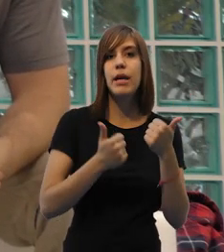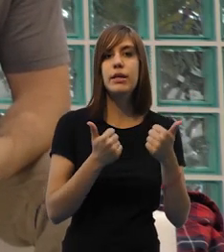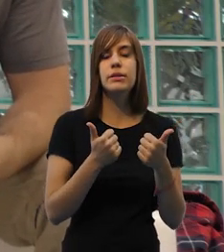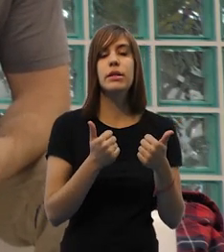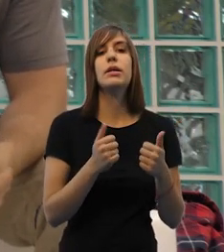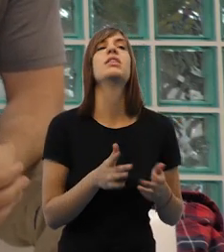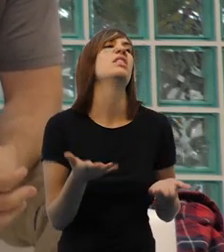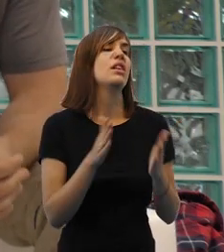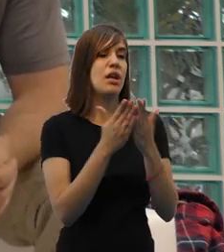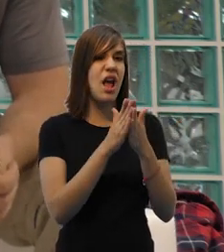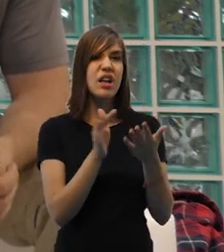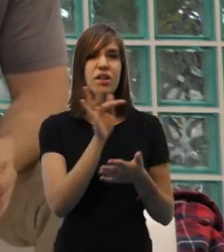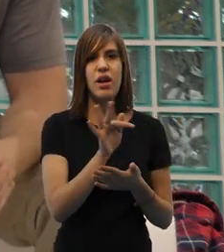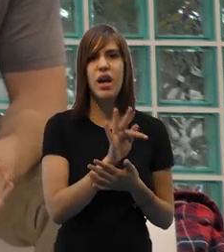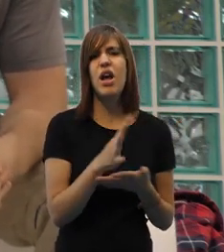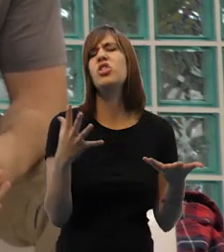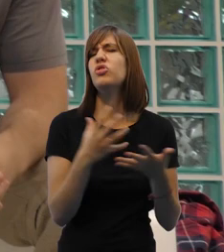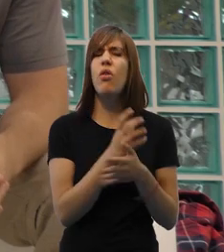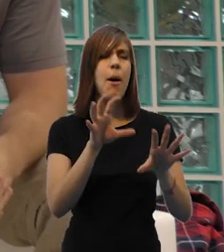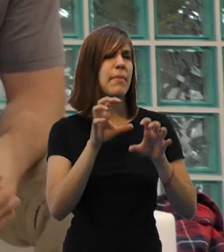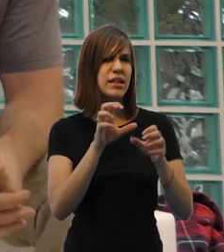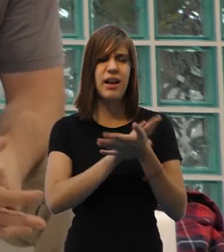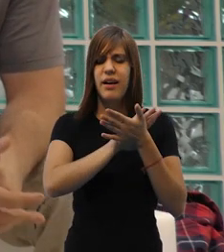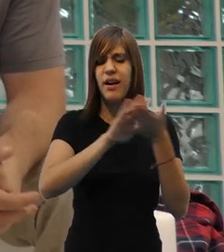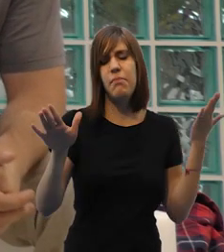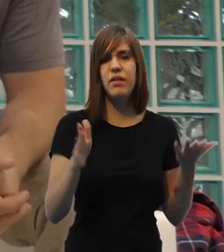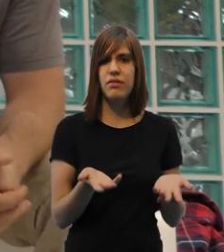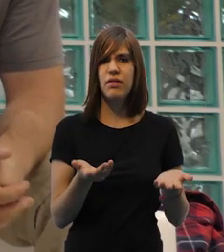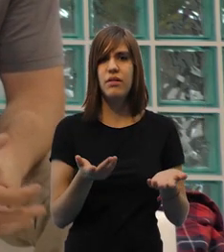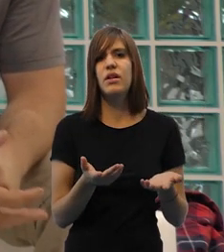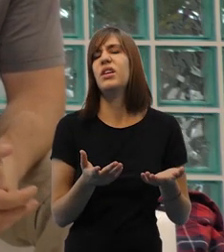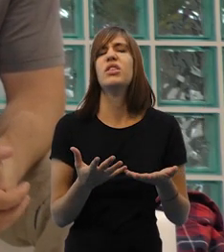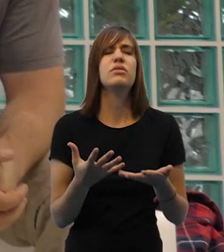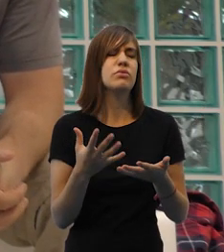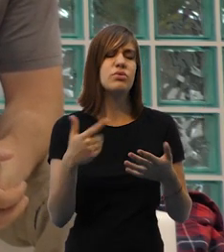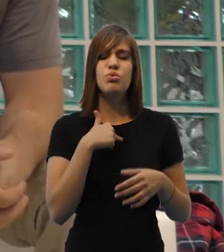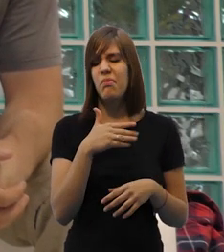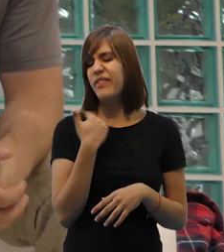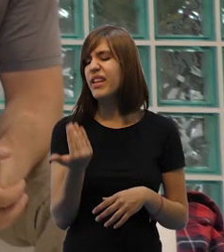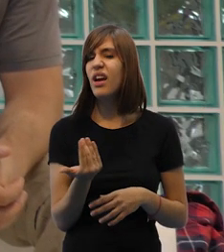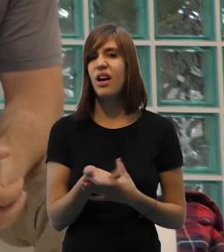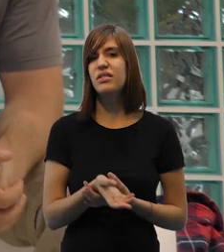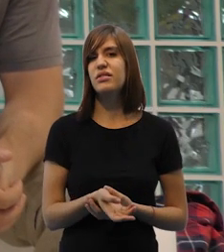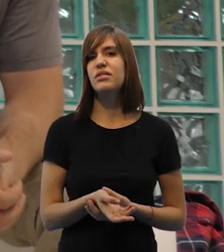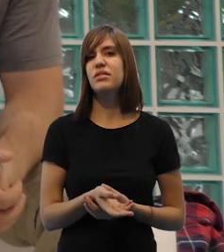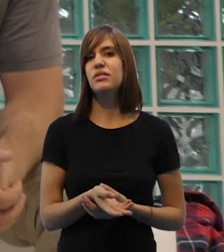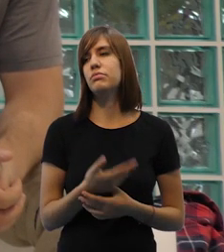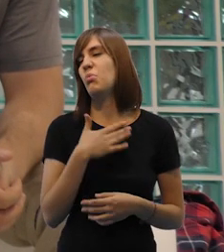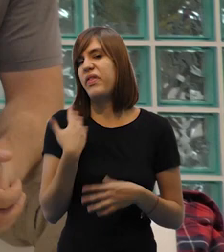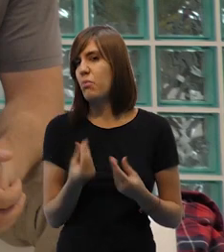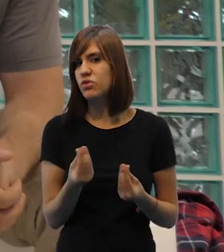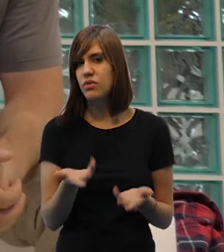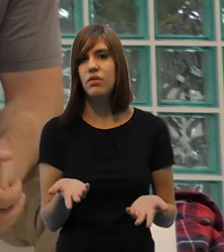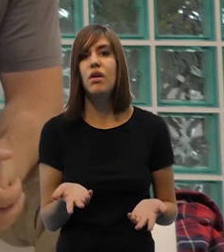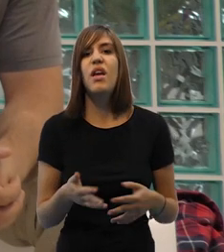el temario te tenías que aprender todo el temario de golpe, o sea, todo. Y en los exámenes igual, suspendías a mogollón.